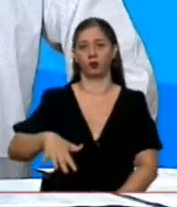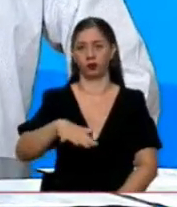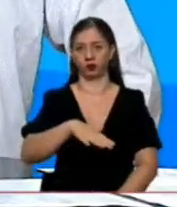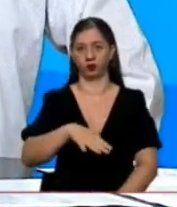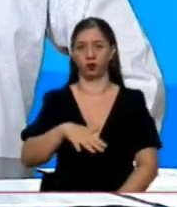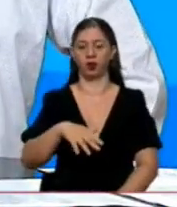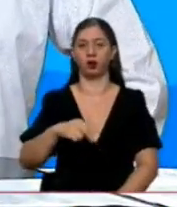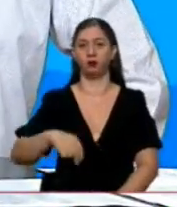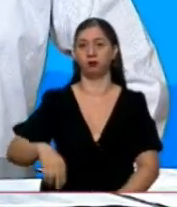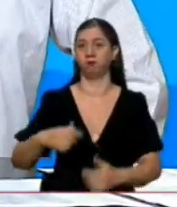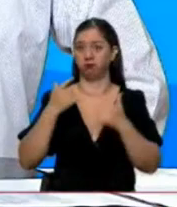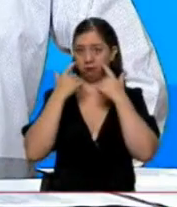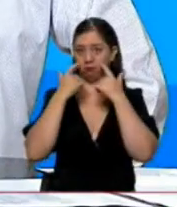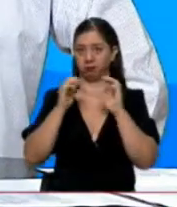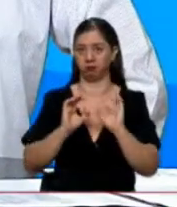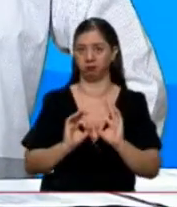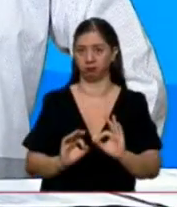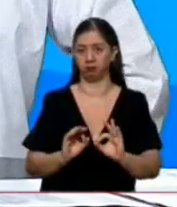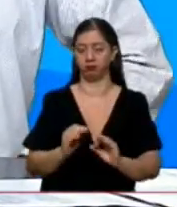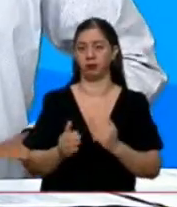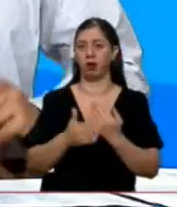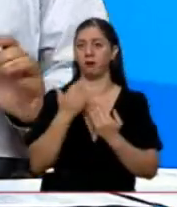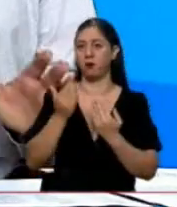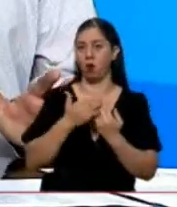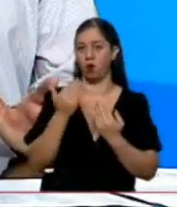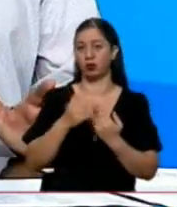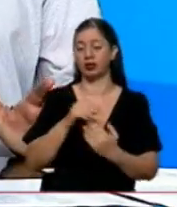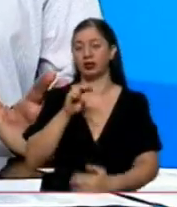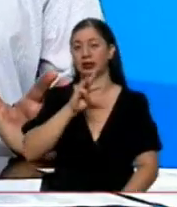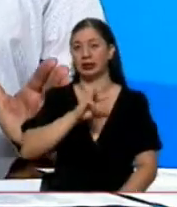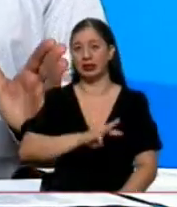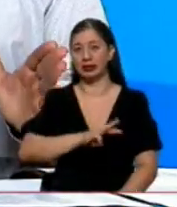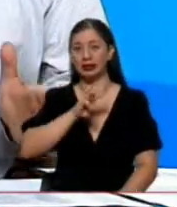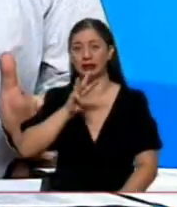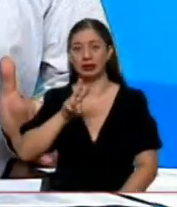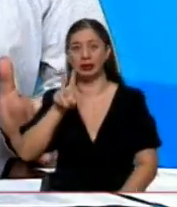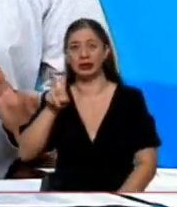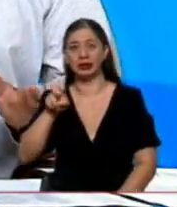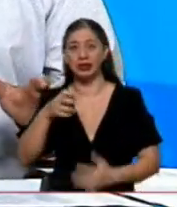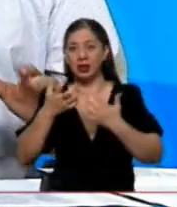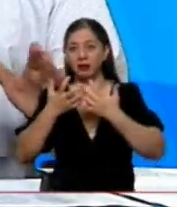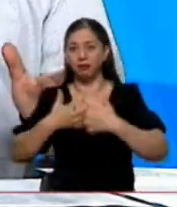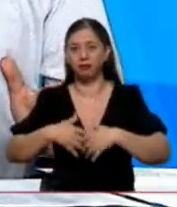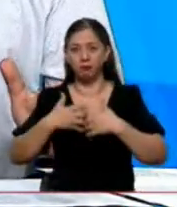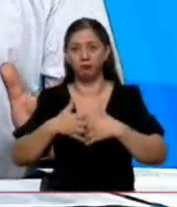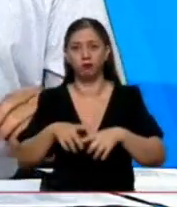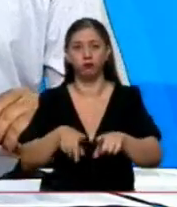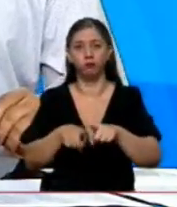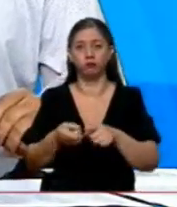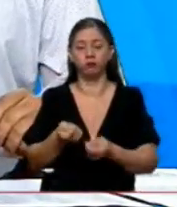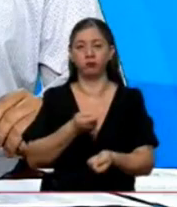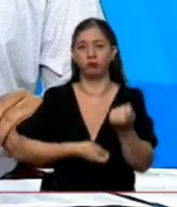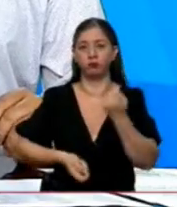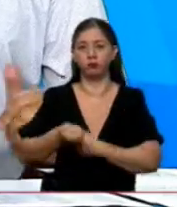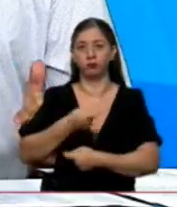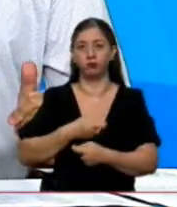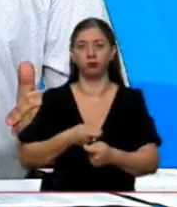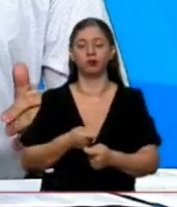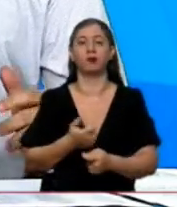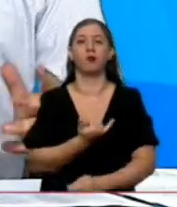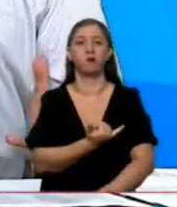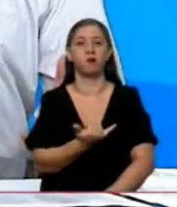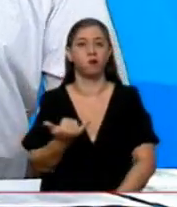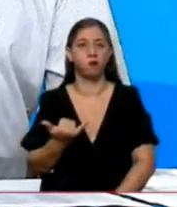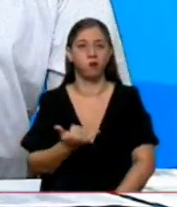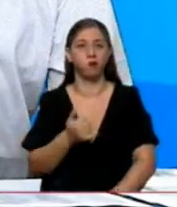Corner, el rincón más exclusivo de la Semana de la Moda. 337 empresas participan de las ruedas de negocios que integran compañías